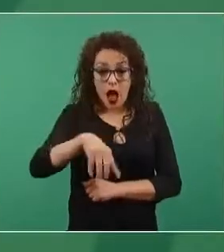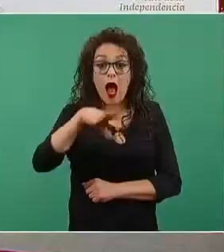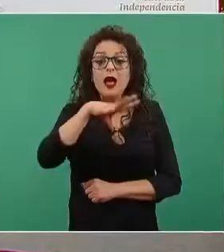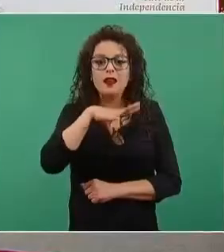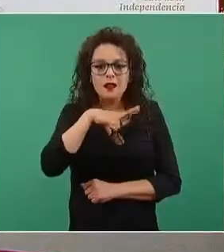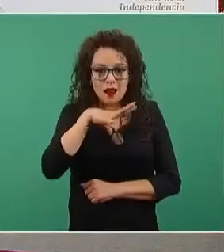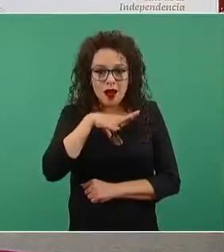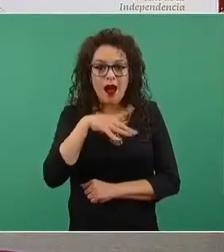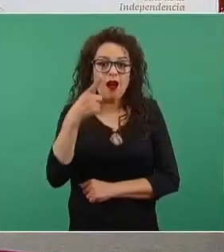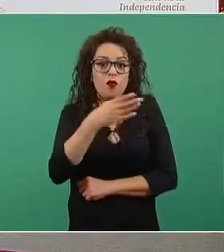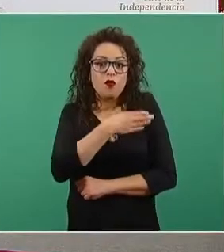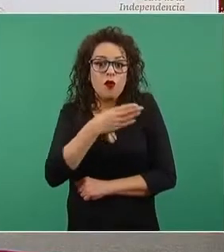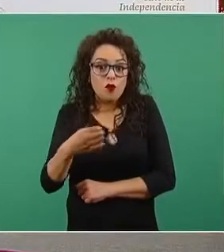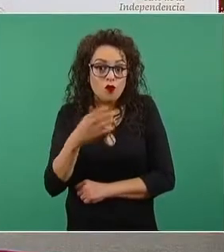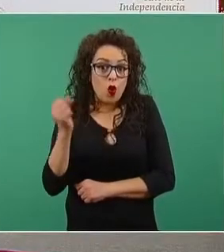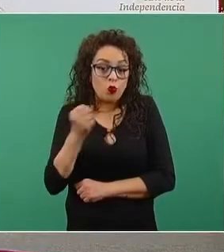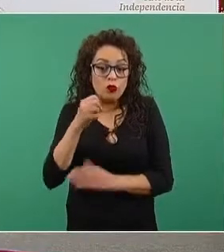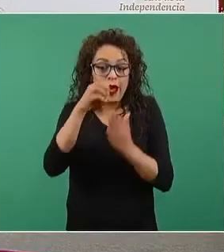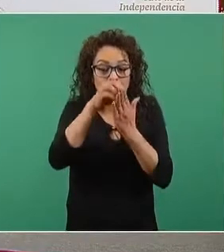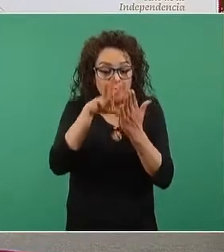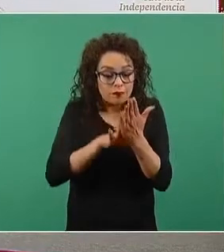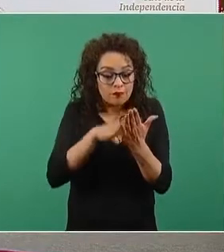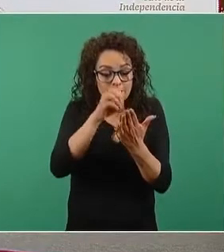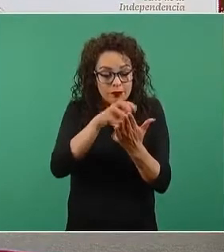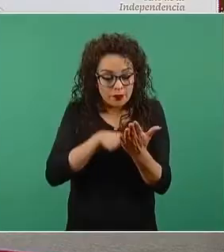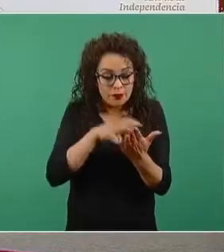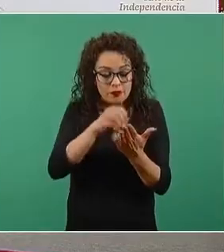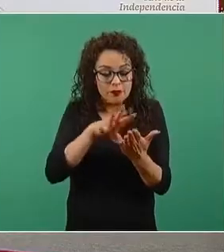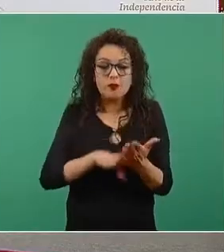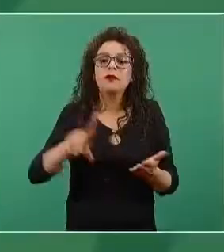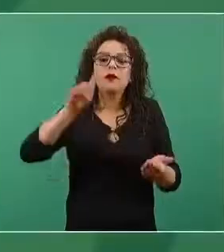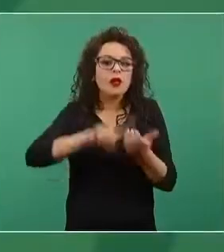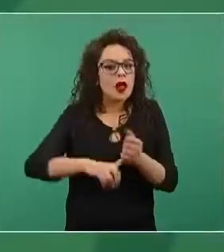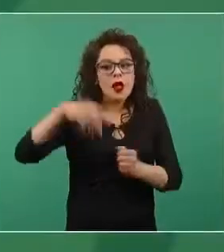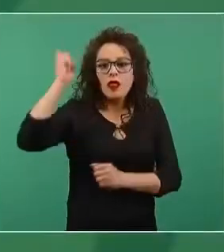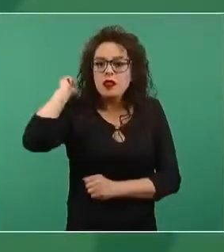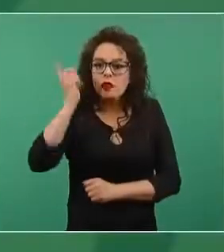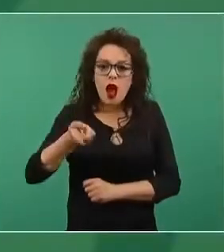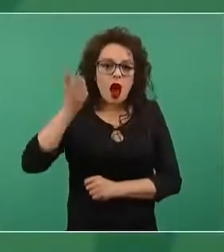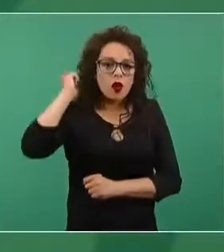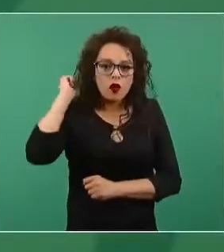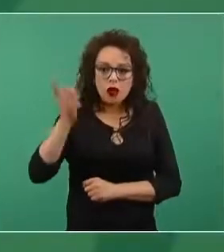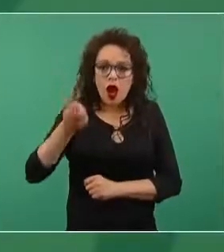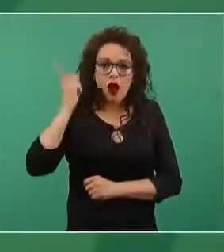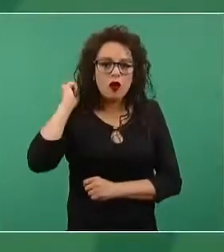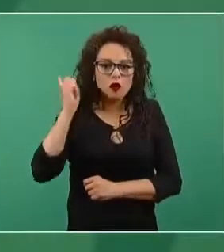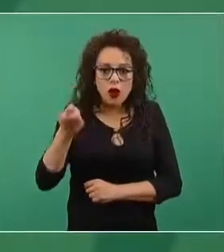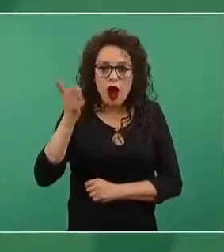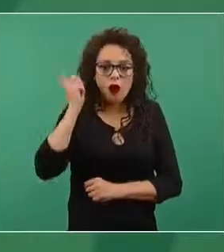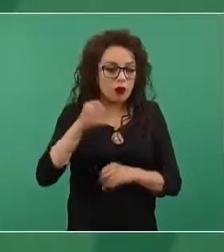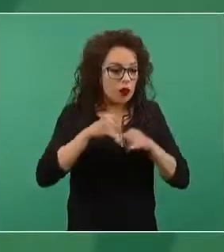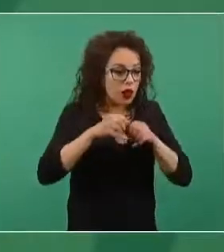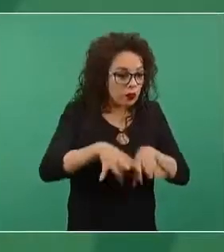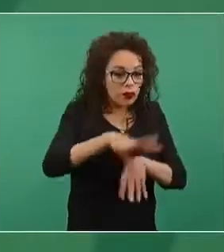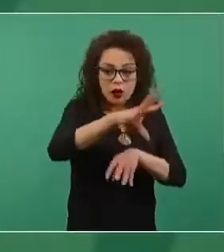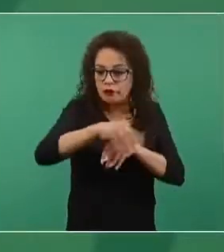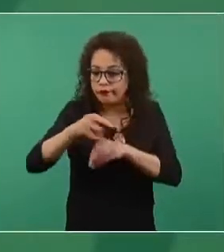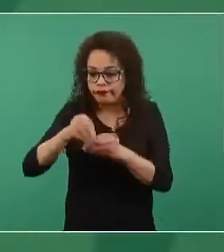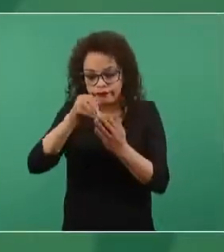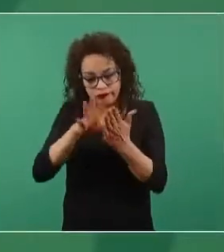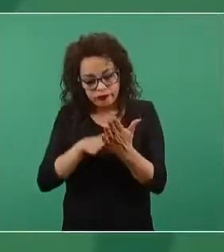registro que se alimenta diariamente y que nos pone en alerta en un momento dado si todos estos factores que